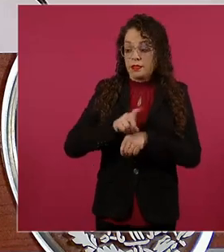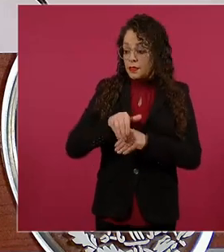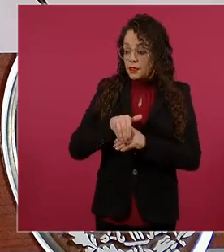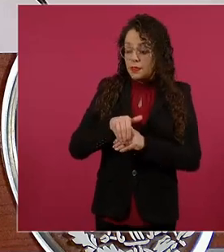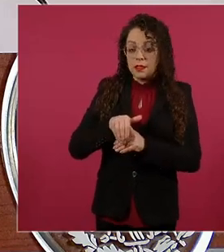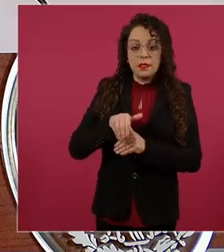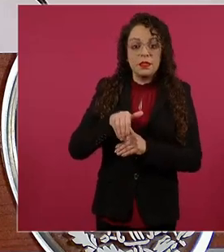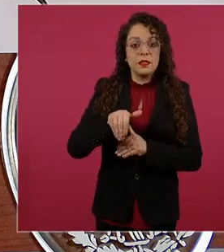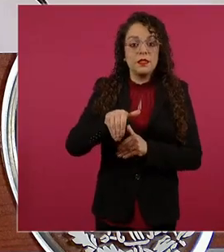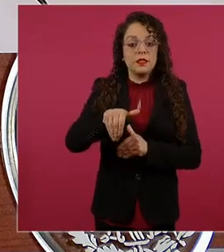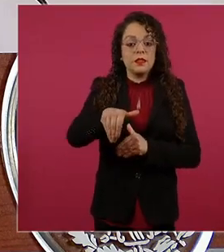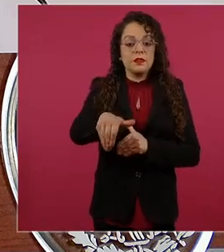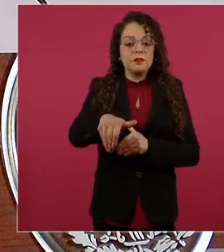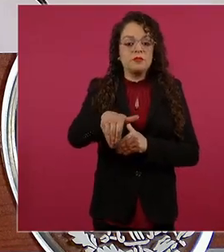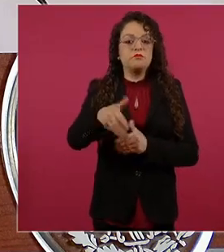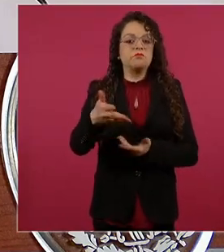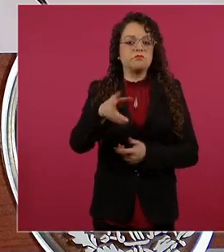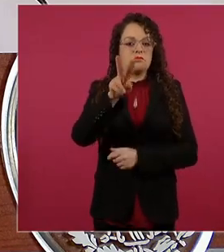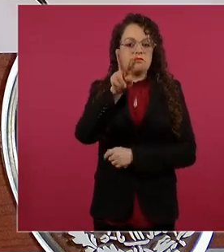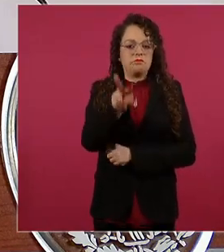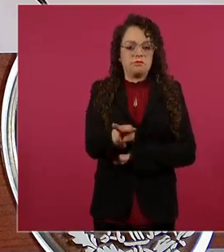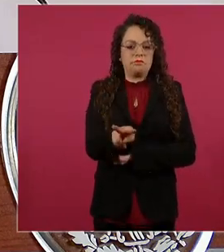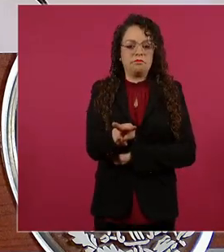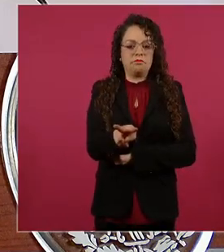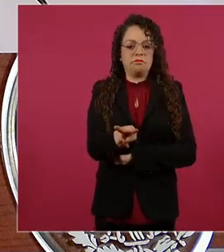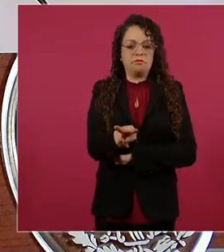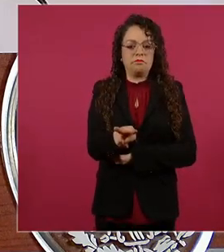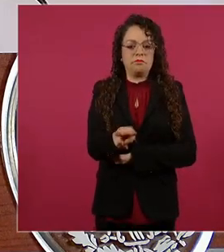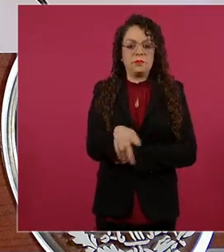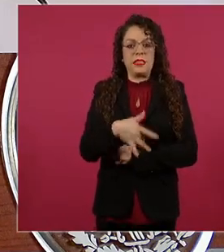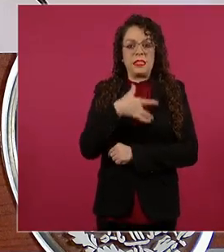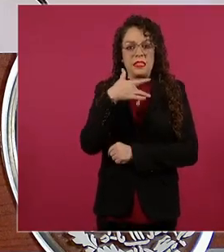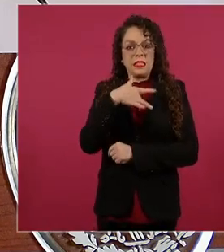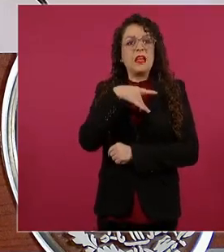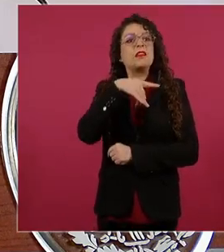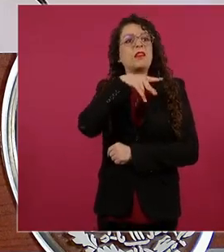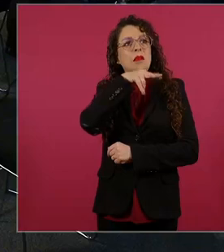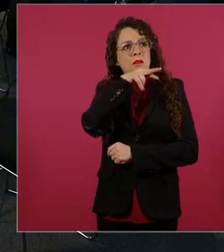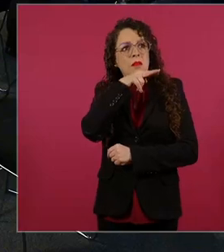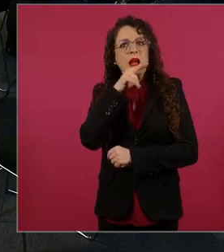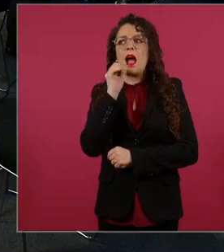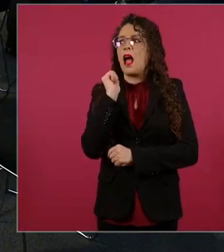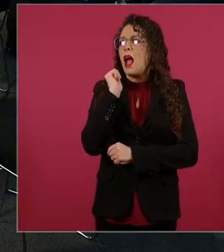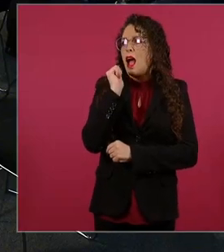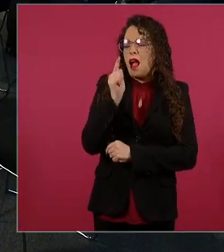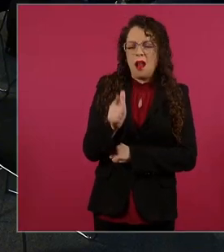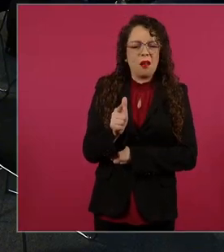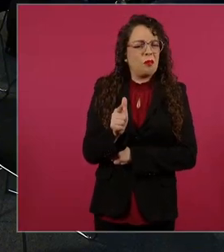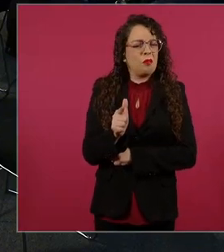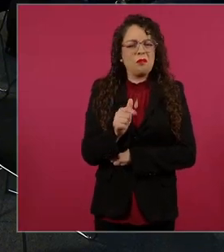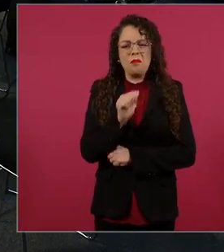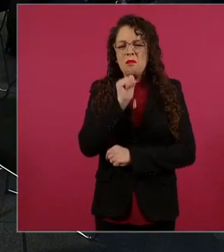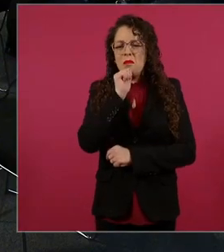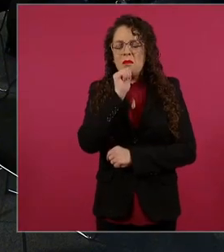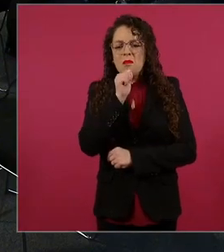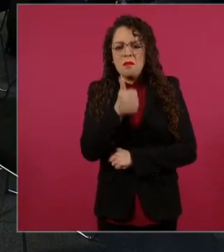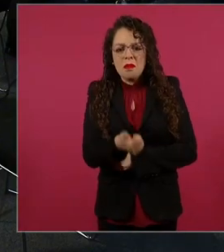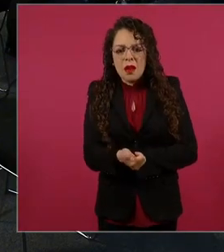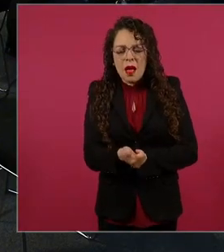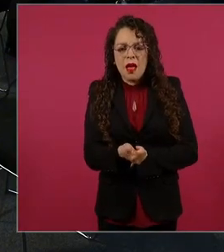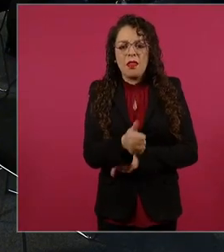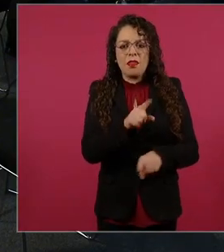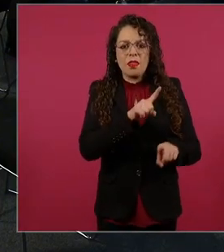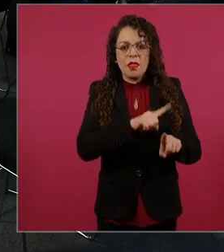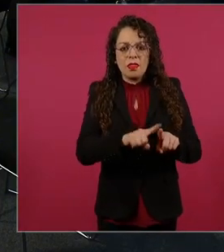el mensaje que yo les puedo enviar es que no tiene nada por qué preocuparse, es la suma de esfuerzos de los distintos